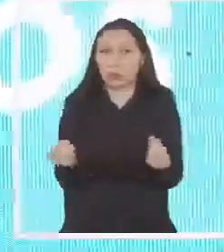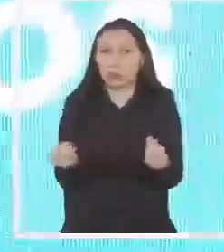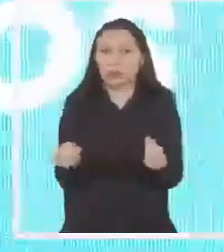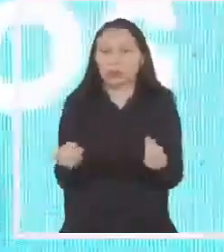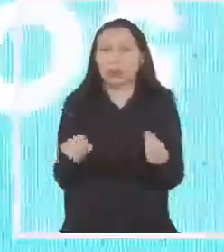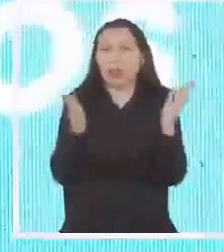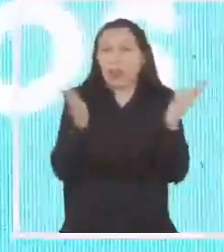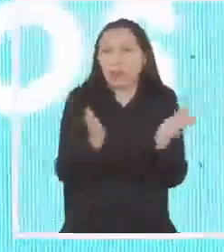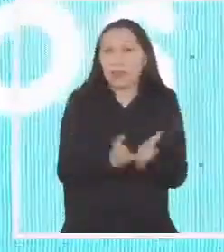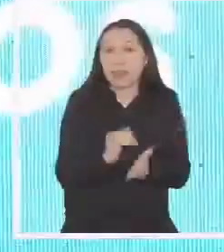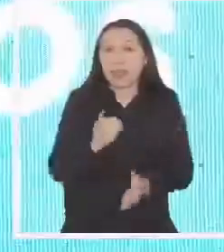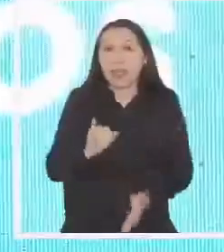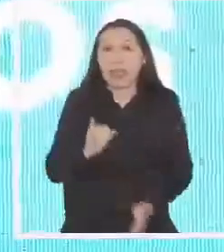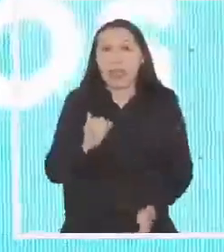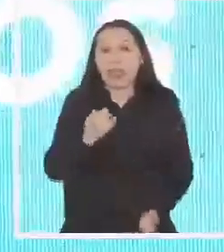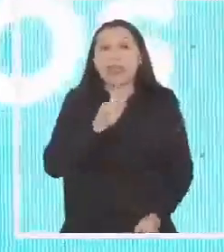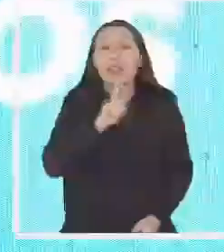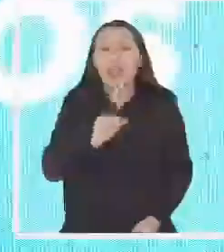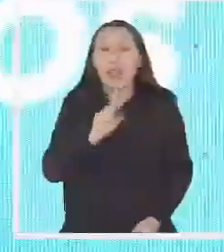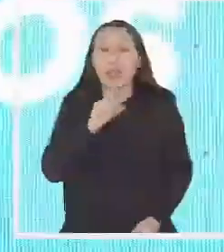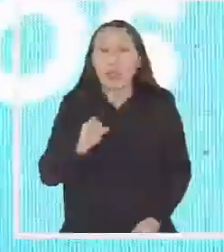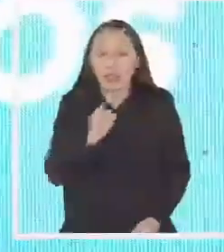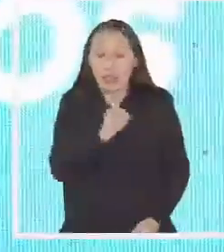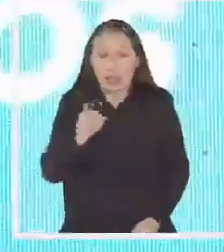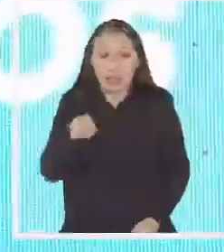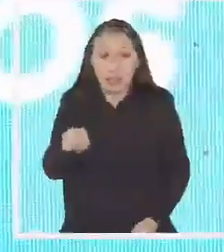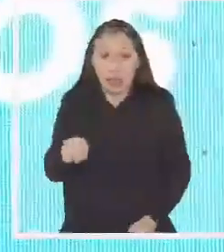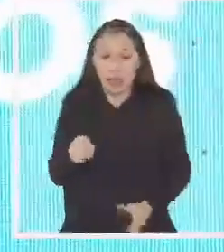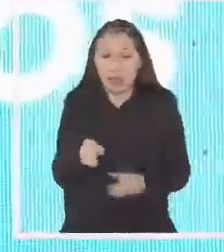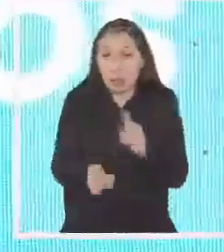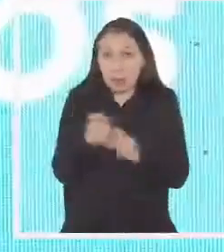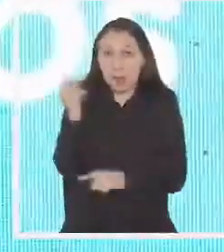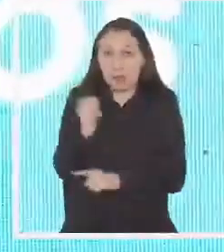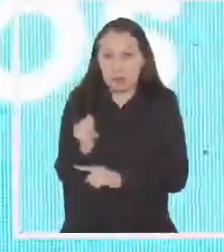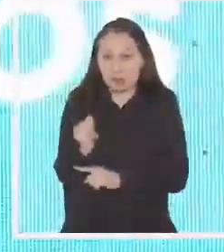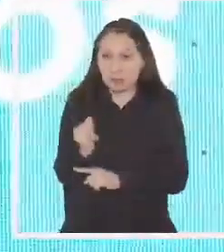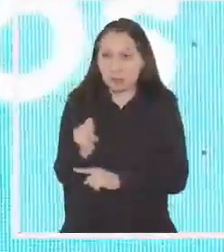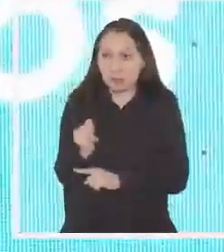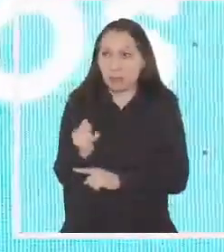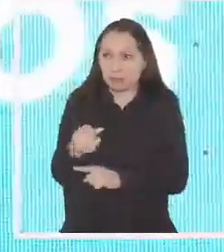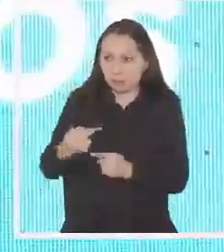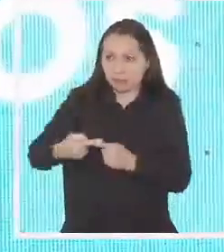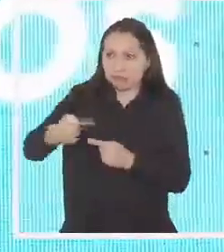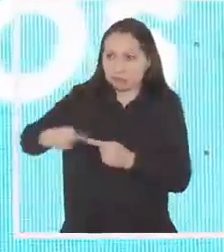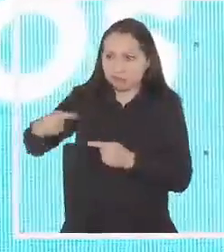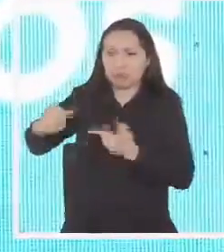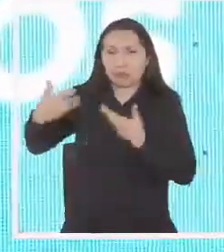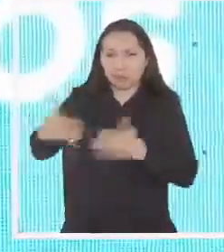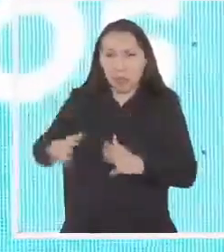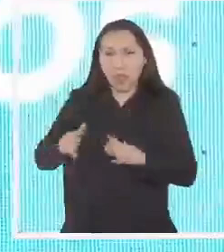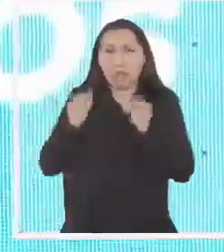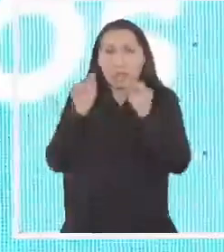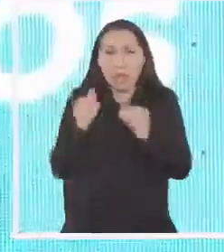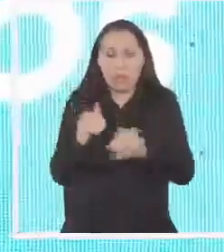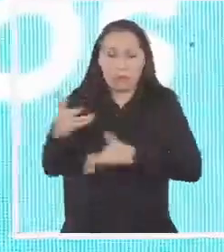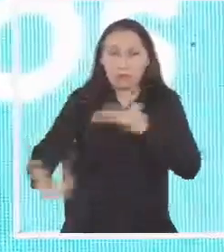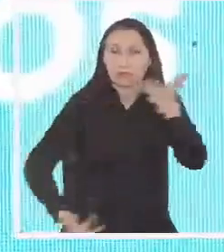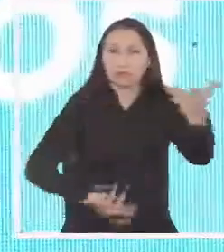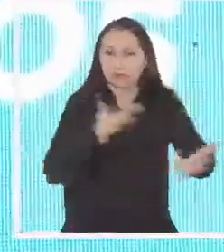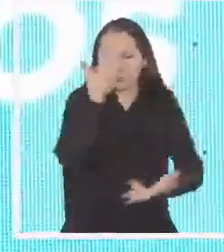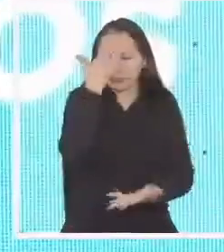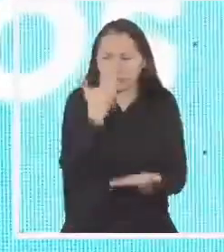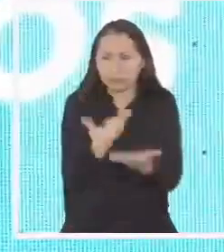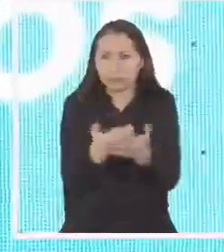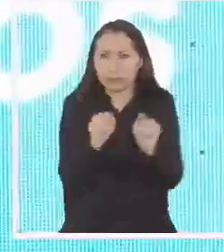Valle del Itata, no era la primera vez que les pasaba en los últimos años tener que enfrentar incendios de